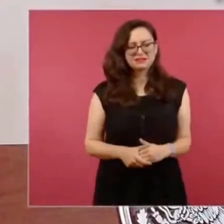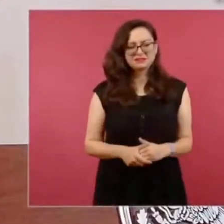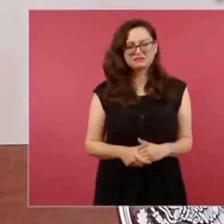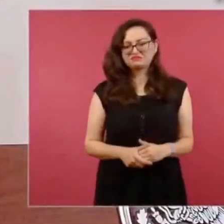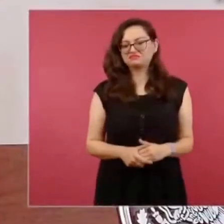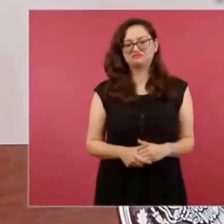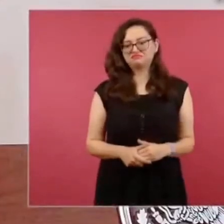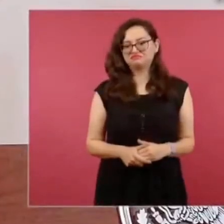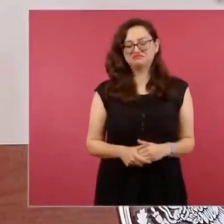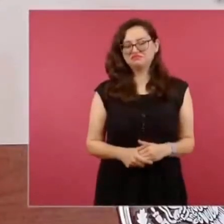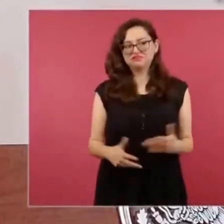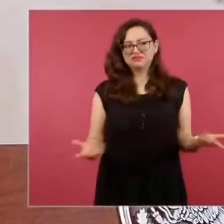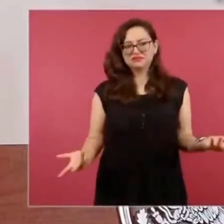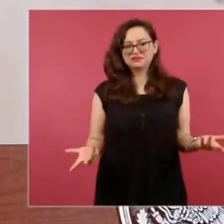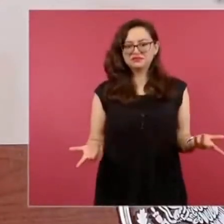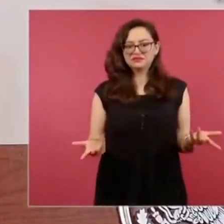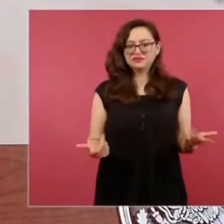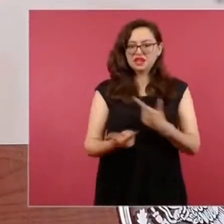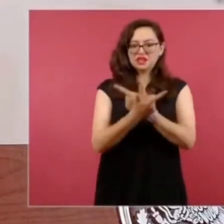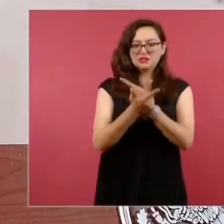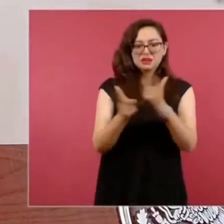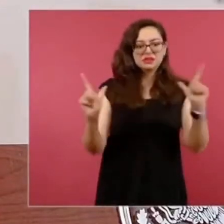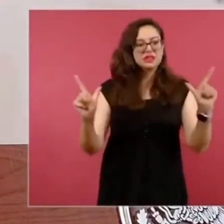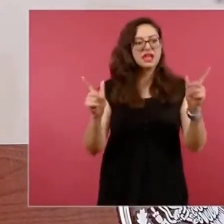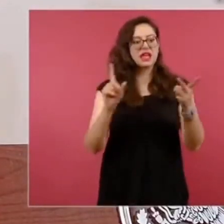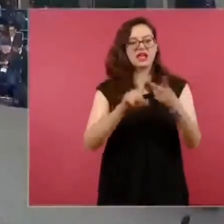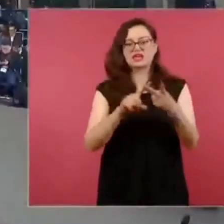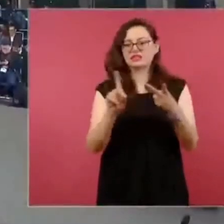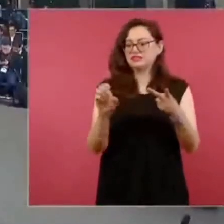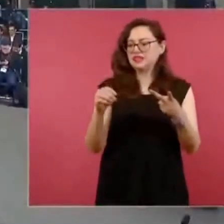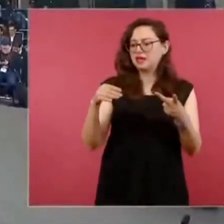Eso no tiene que ver con la libertad, no tiene que ver con la democracia,